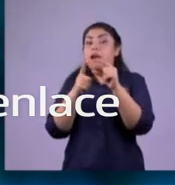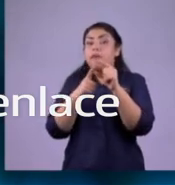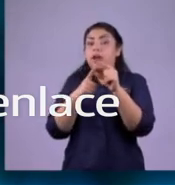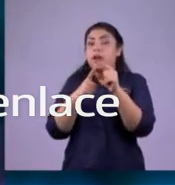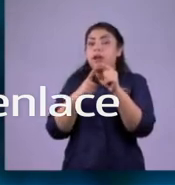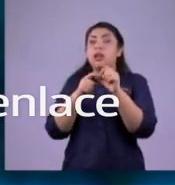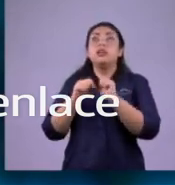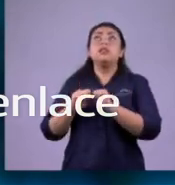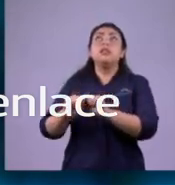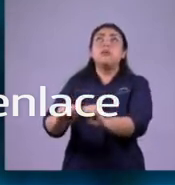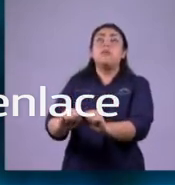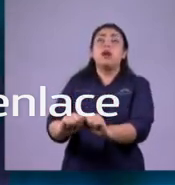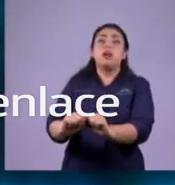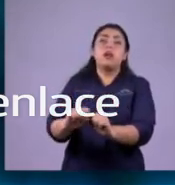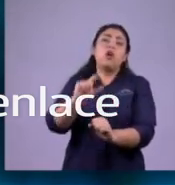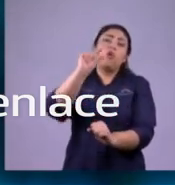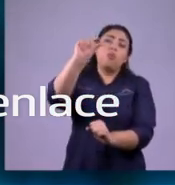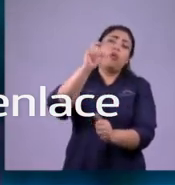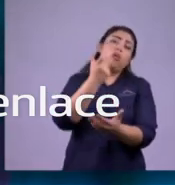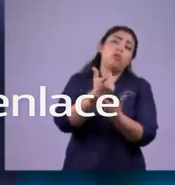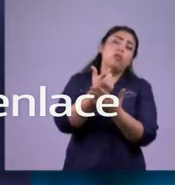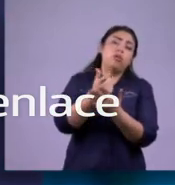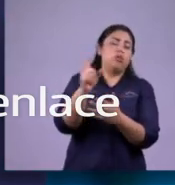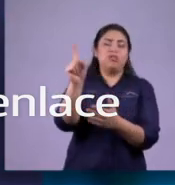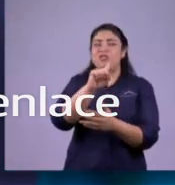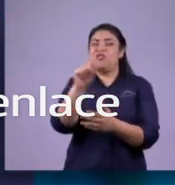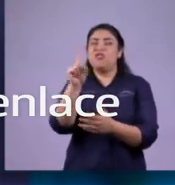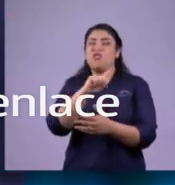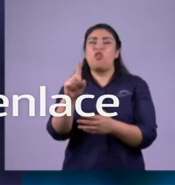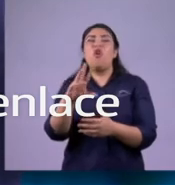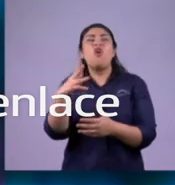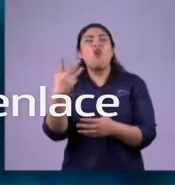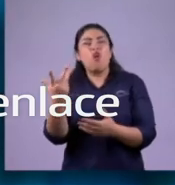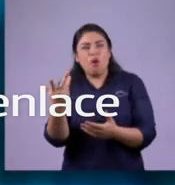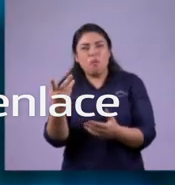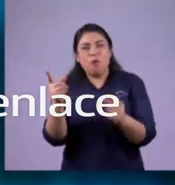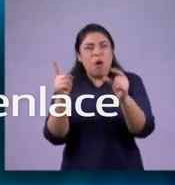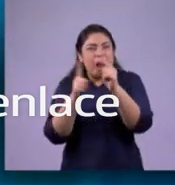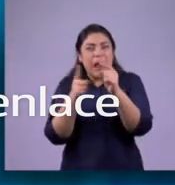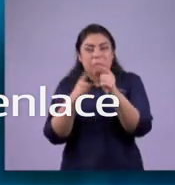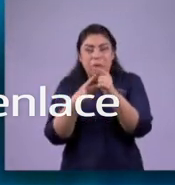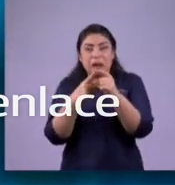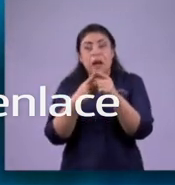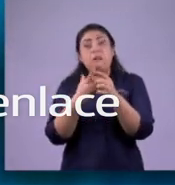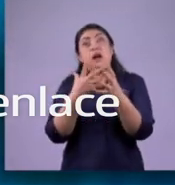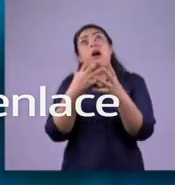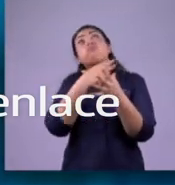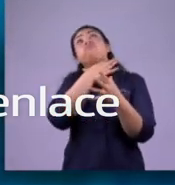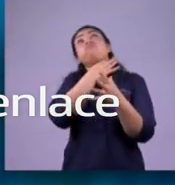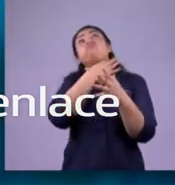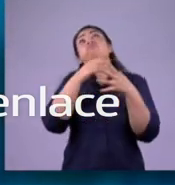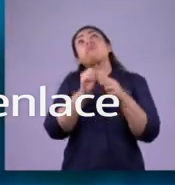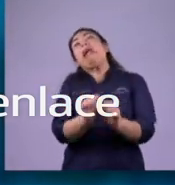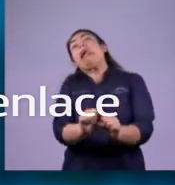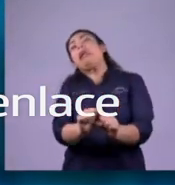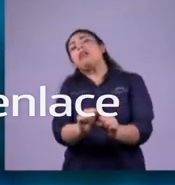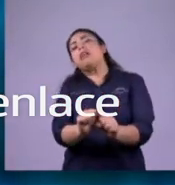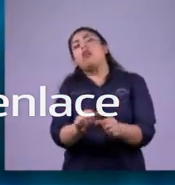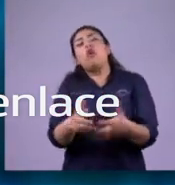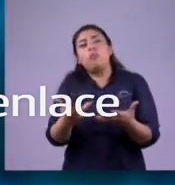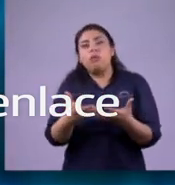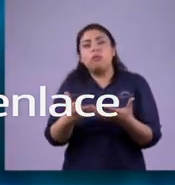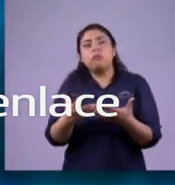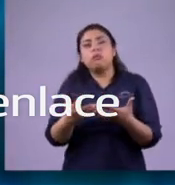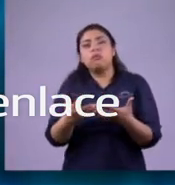o por mucho salario o por mucho ingresos por eso dice a 15 se ahoga la palabra que está viva se ahoga es decir se